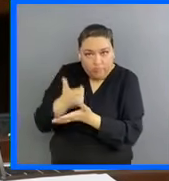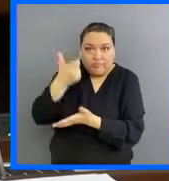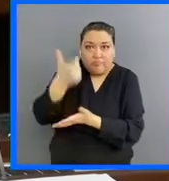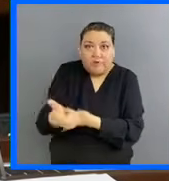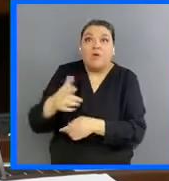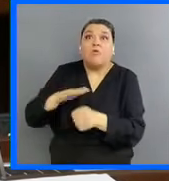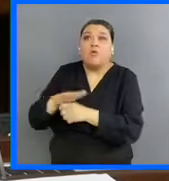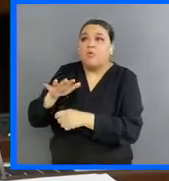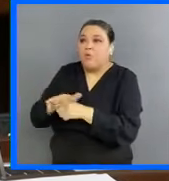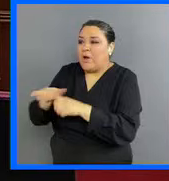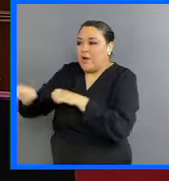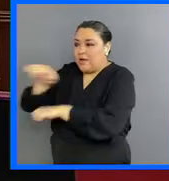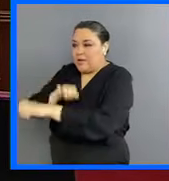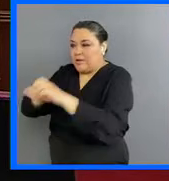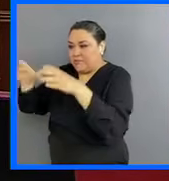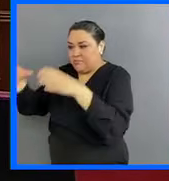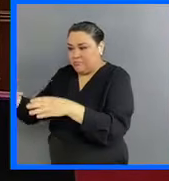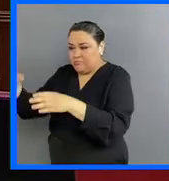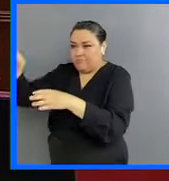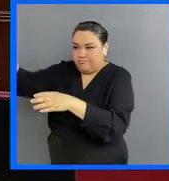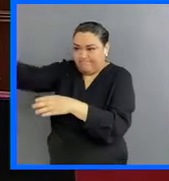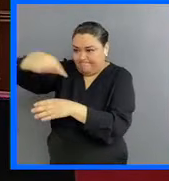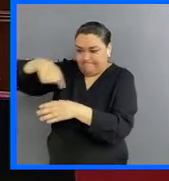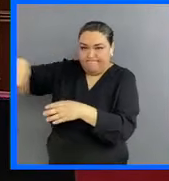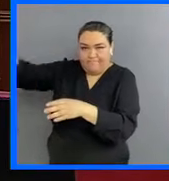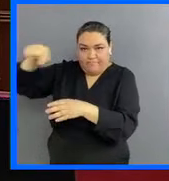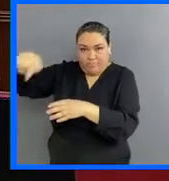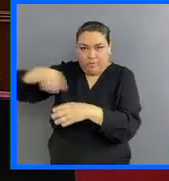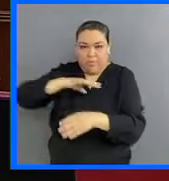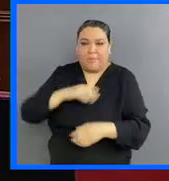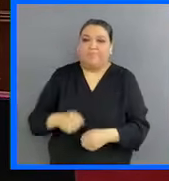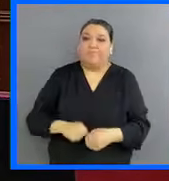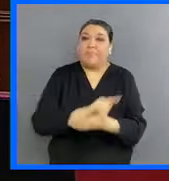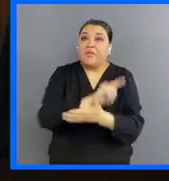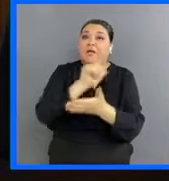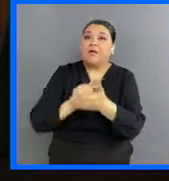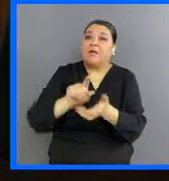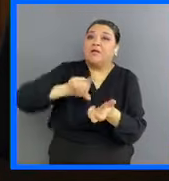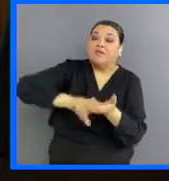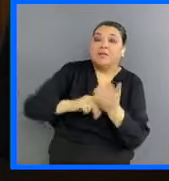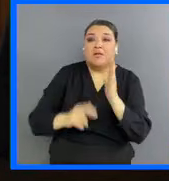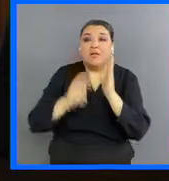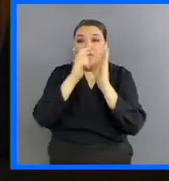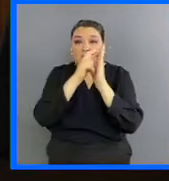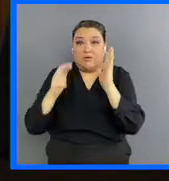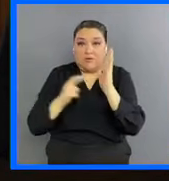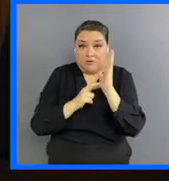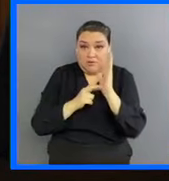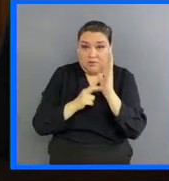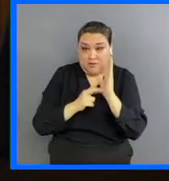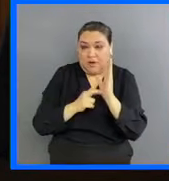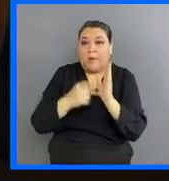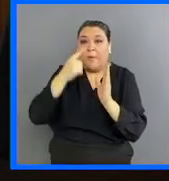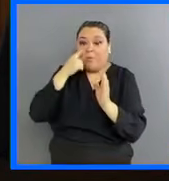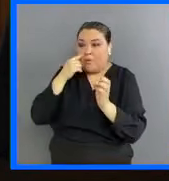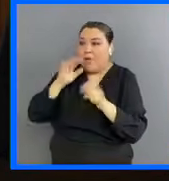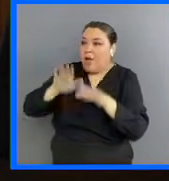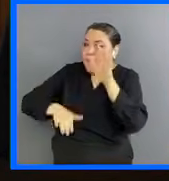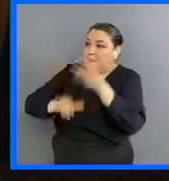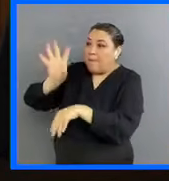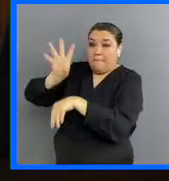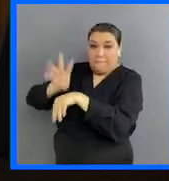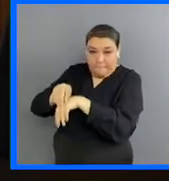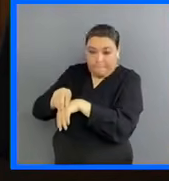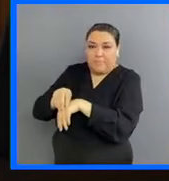empresa controlada del grupo. Las normas que regulan o que debieran de prever un caso de excepción en el cual